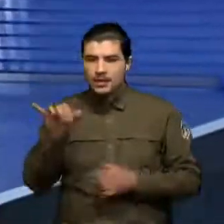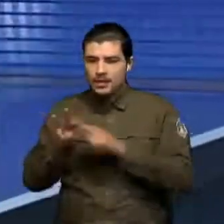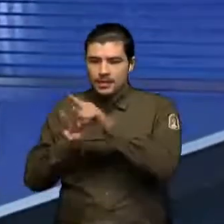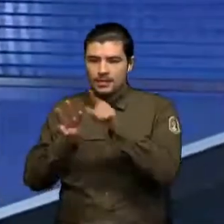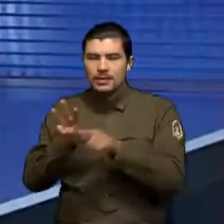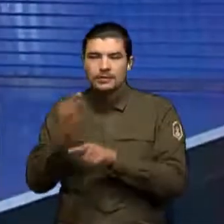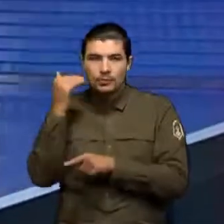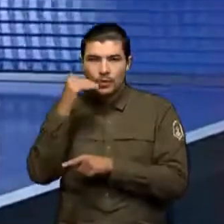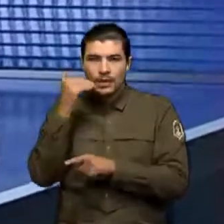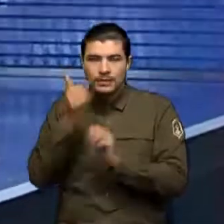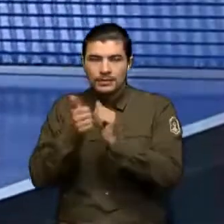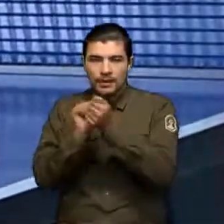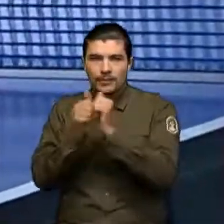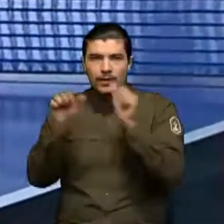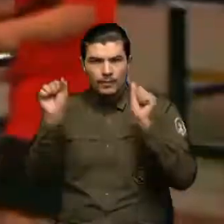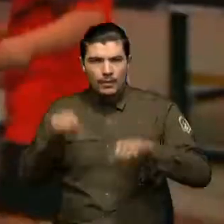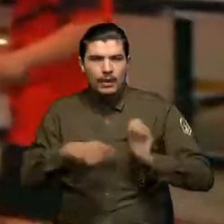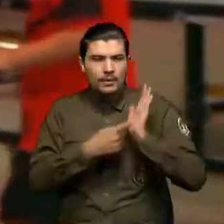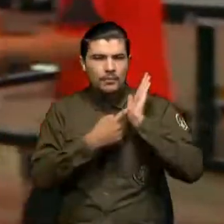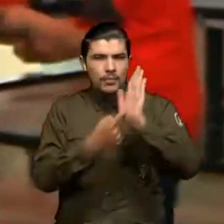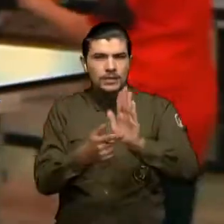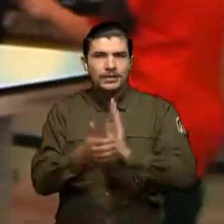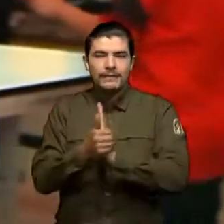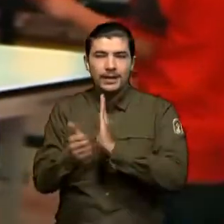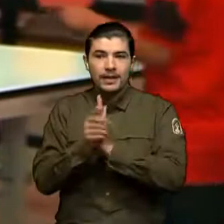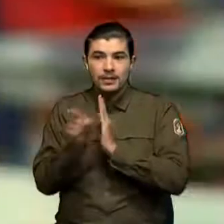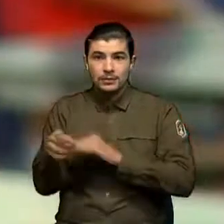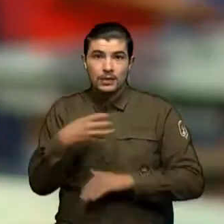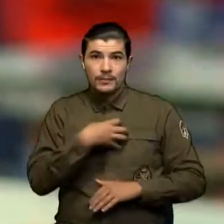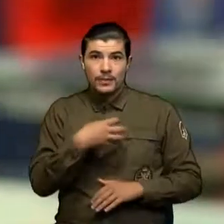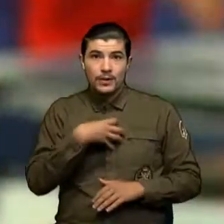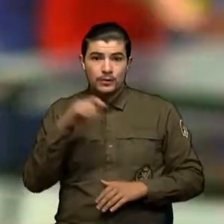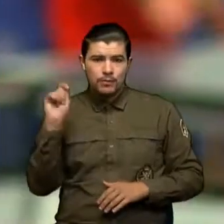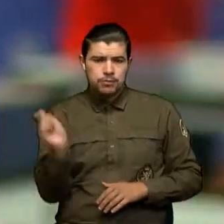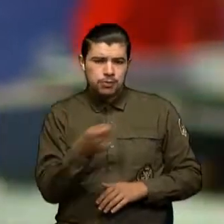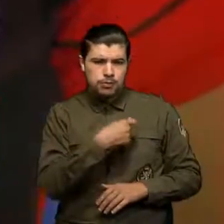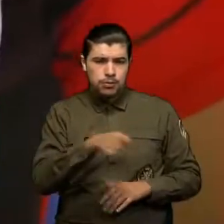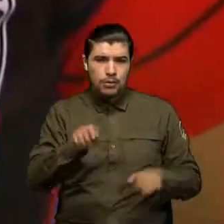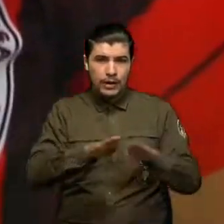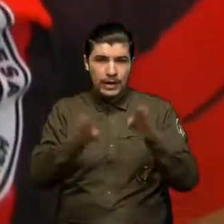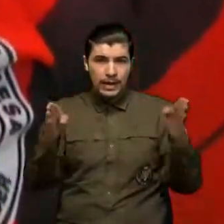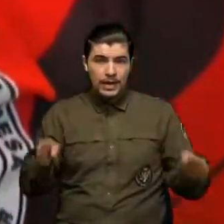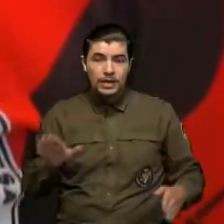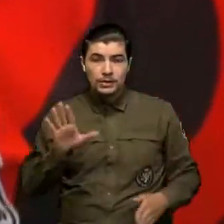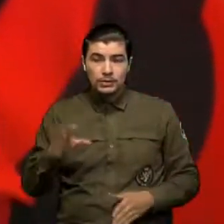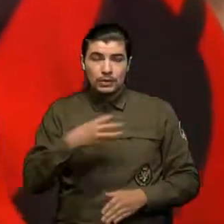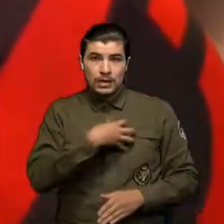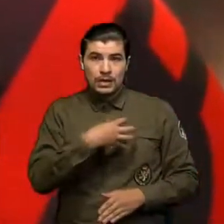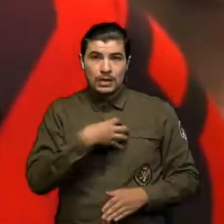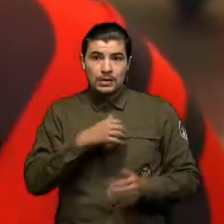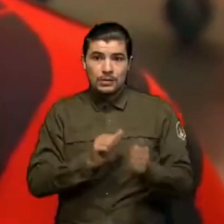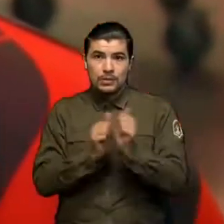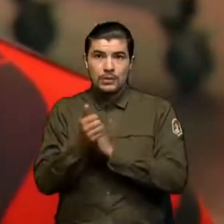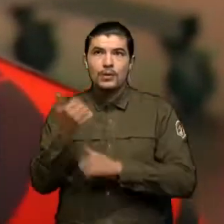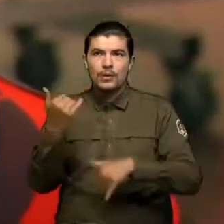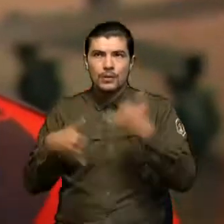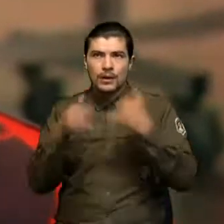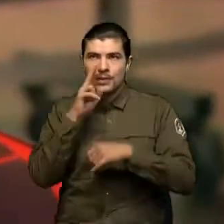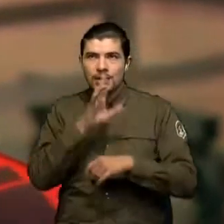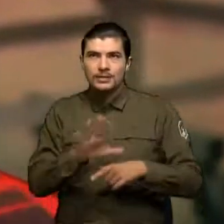las deportistas que lograron mostrar su talento en este campeonato que como sabemos es la categoría directa a juegos